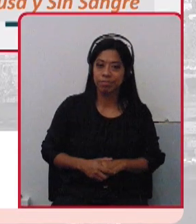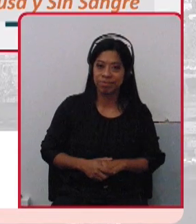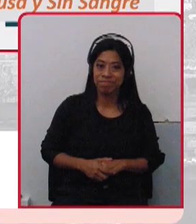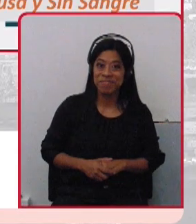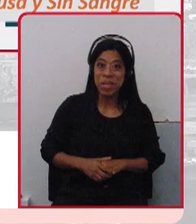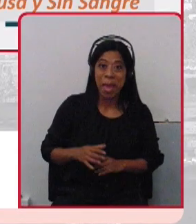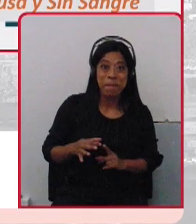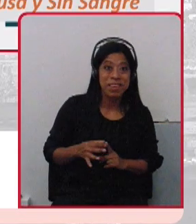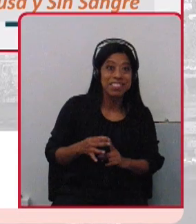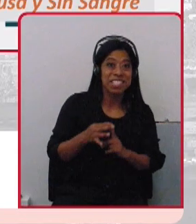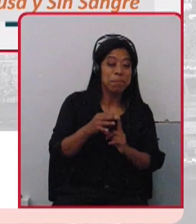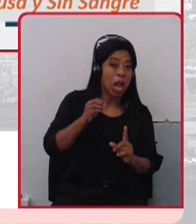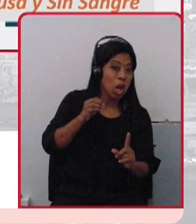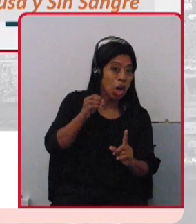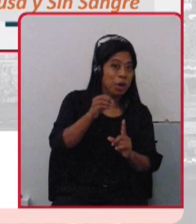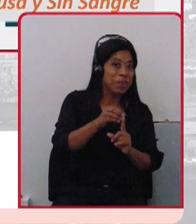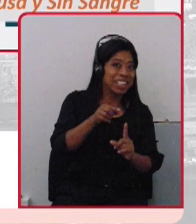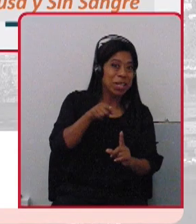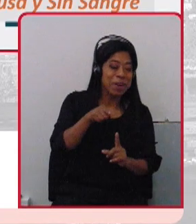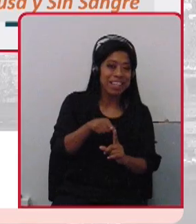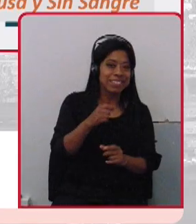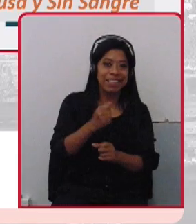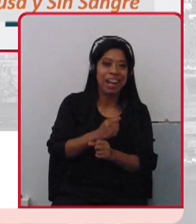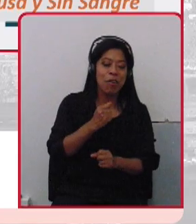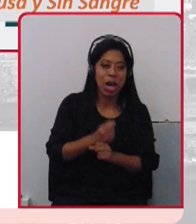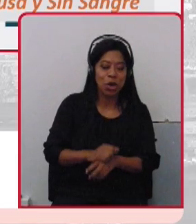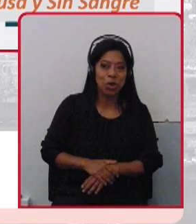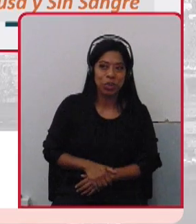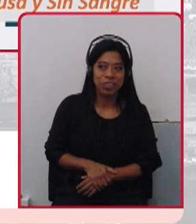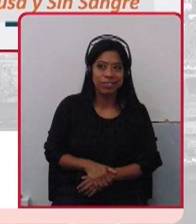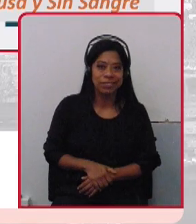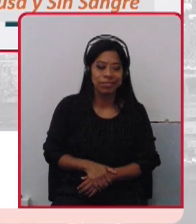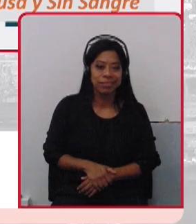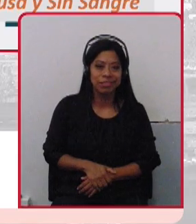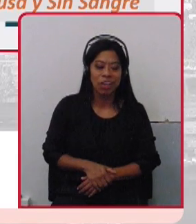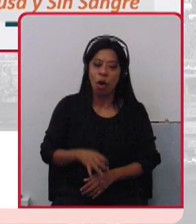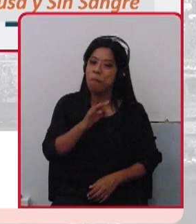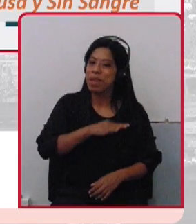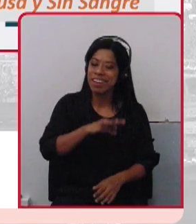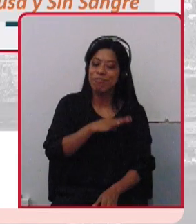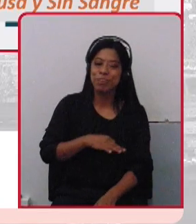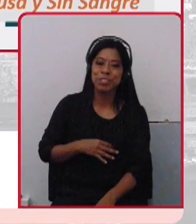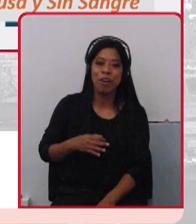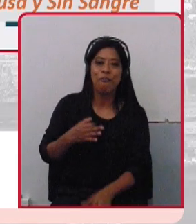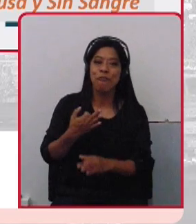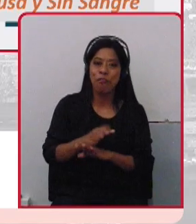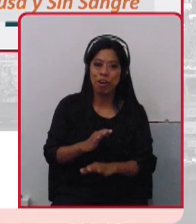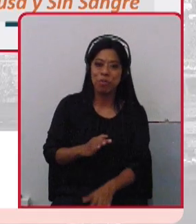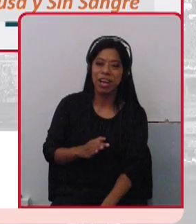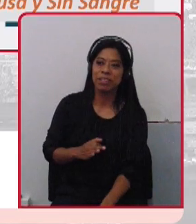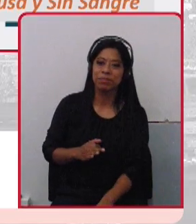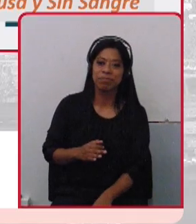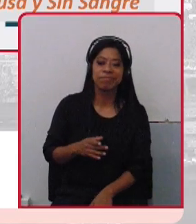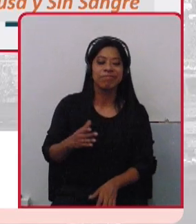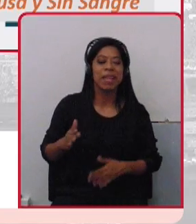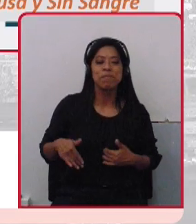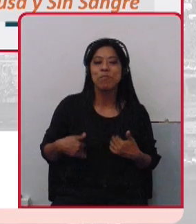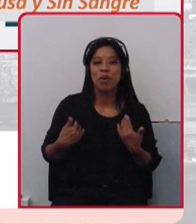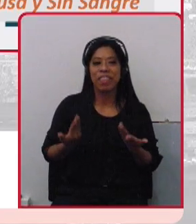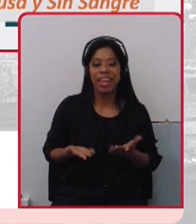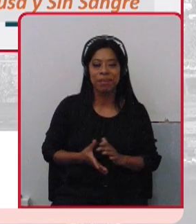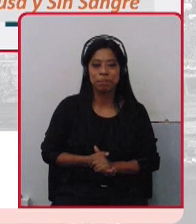El principal objetivo de o beneficio de esta fórmula es